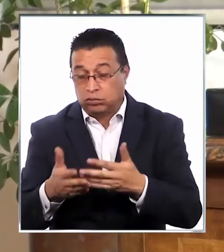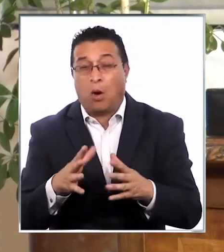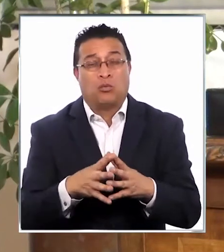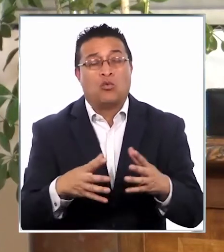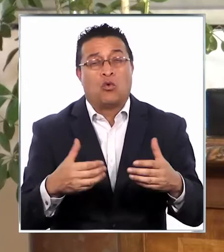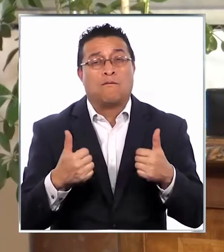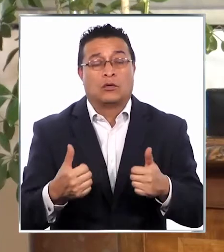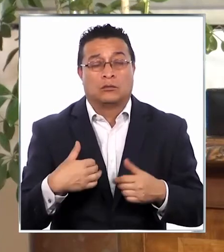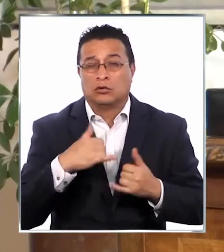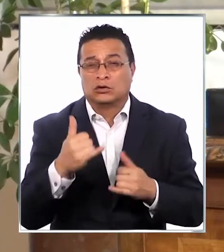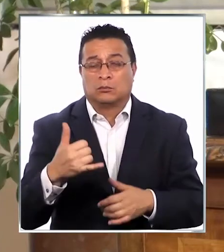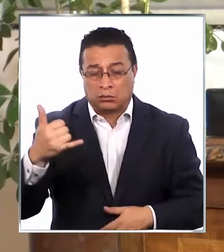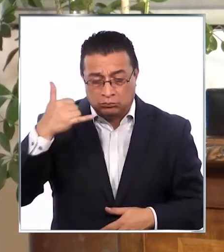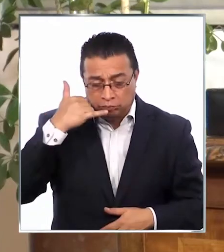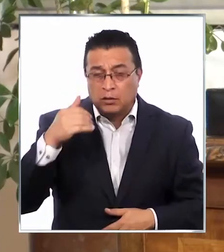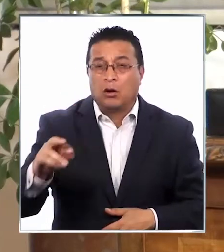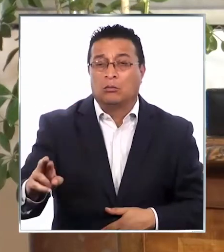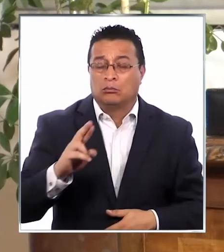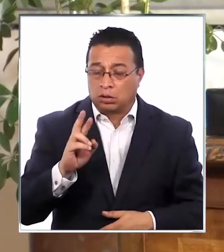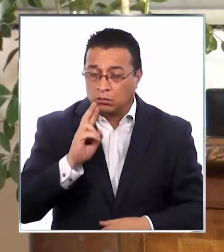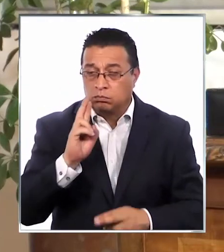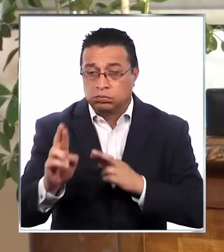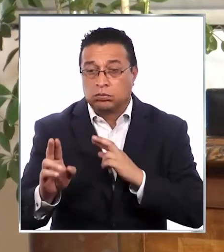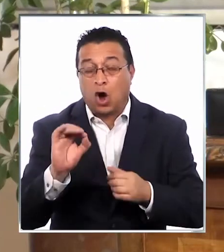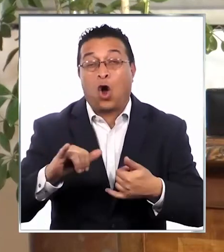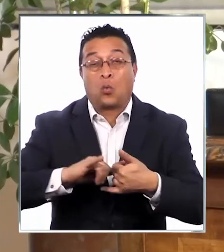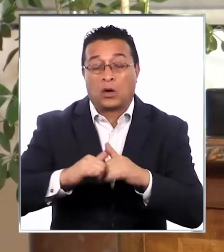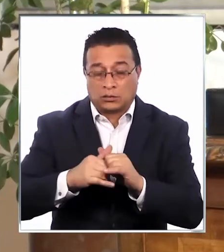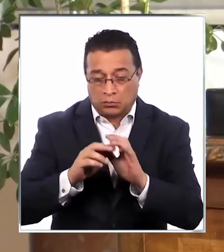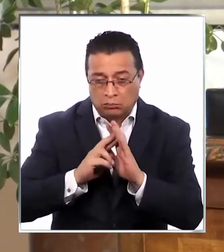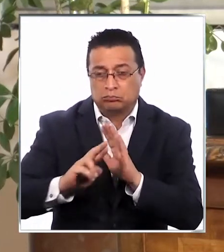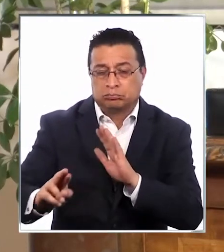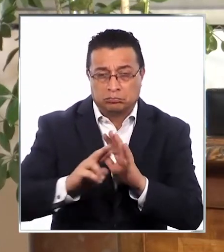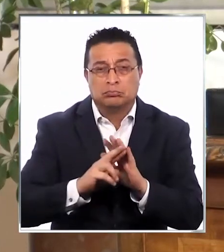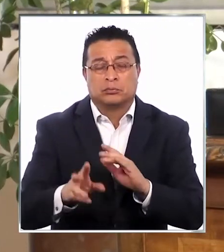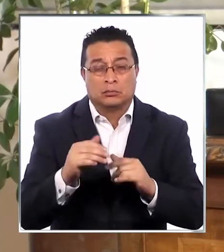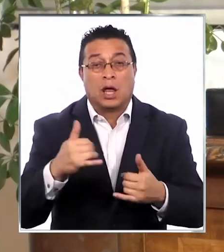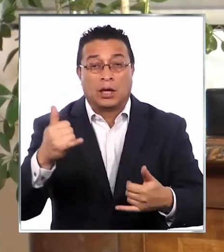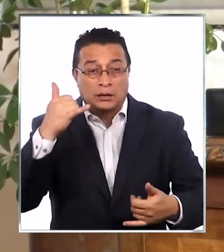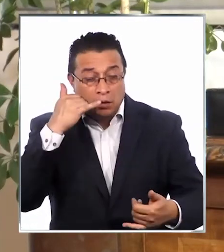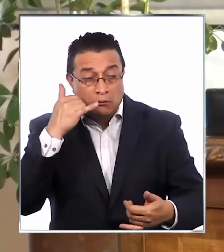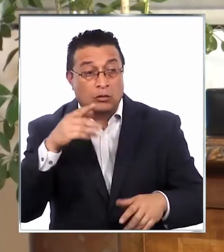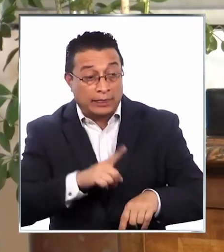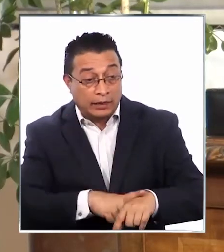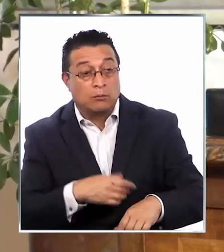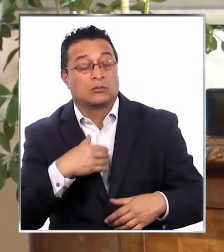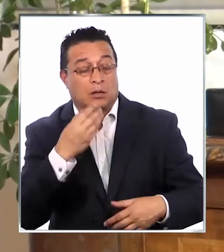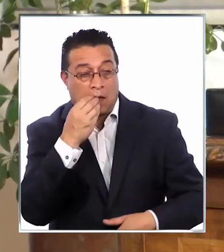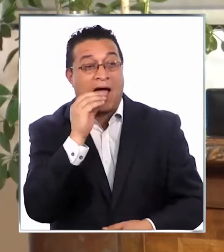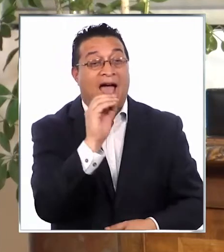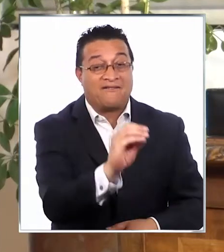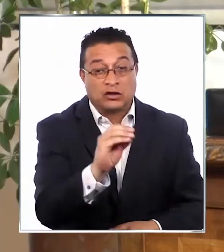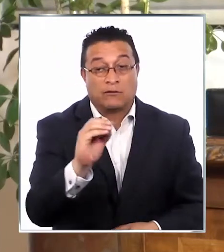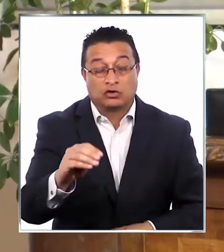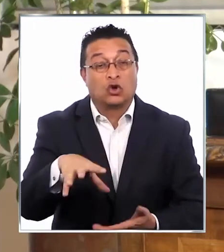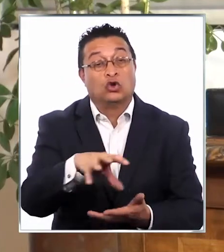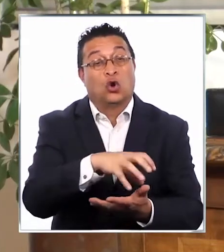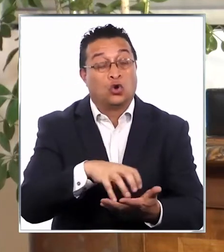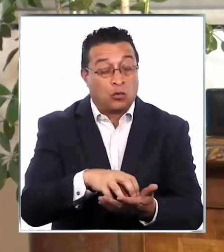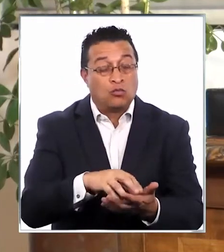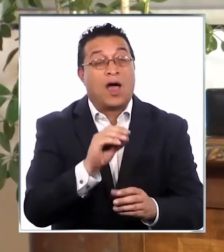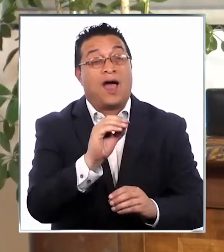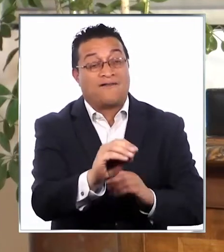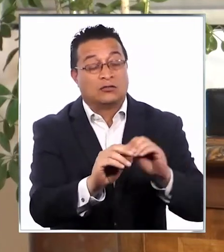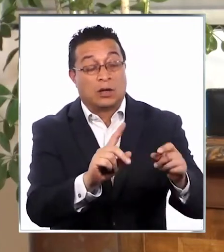alcaldes ha sido muy buena. Yo les contesto siempre el teléfono o les contesto el WhatsApp, los llamo por teléfono. Cuando tengo tiempo les aviso si su